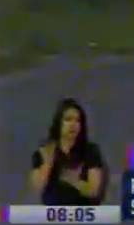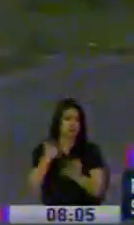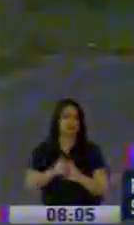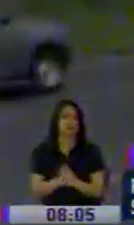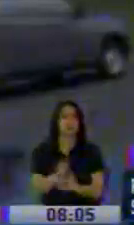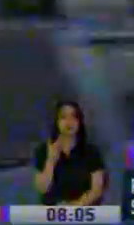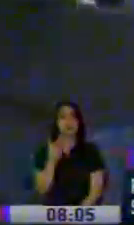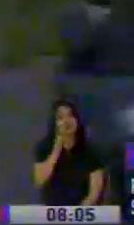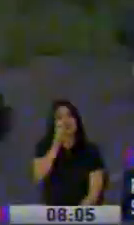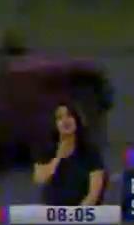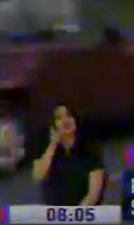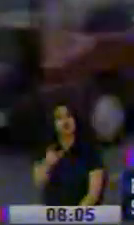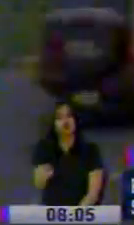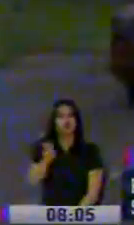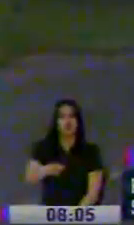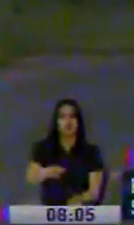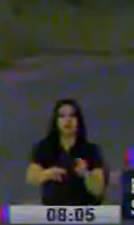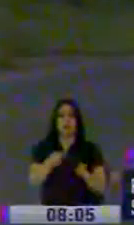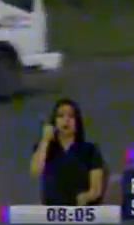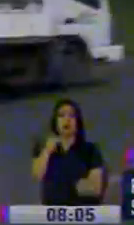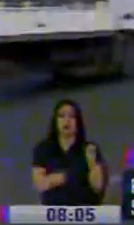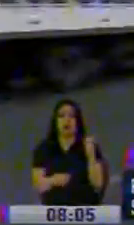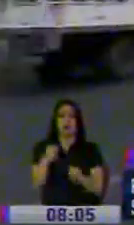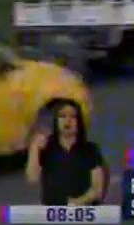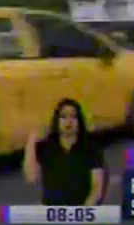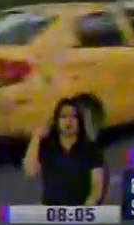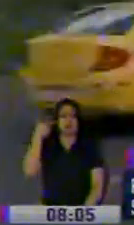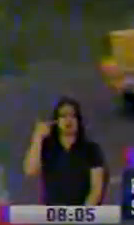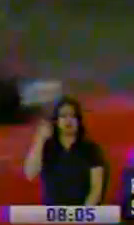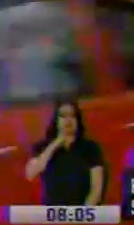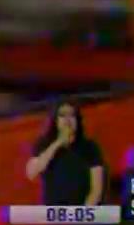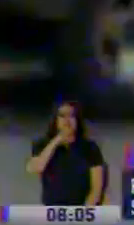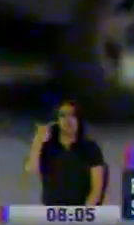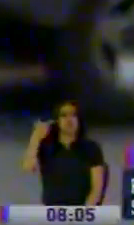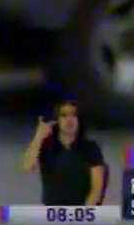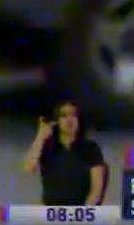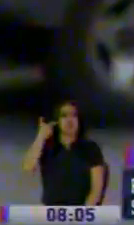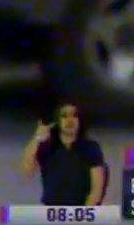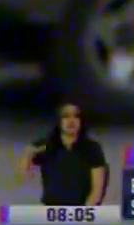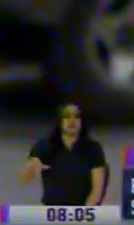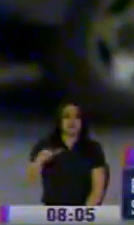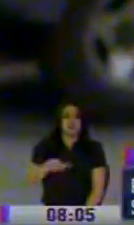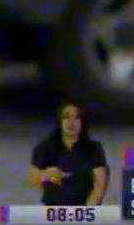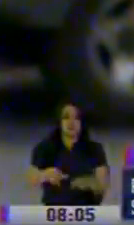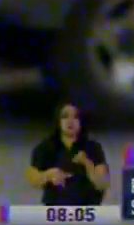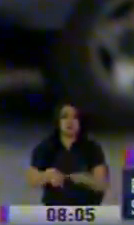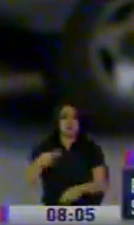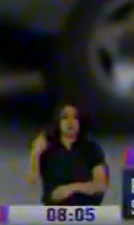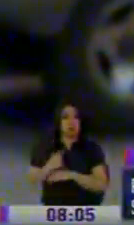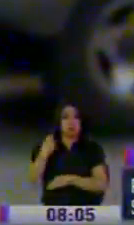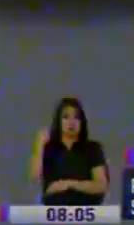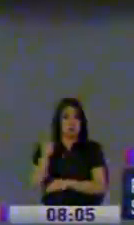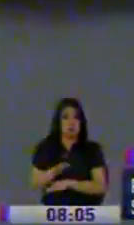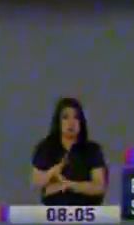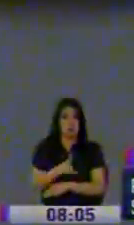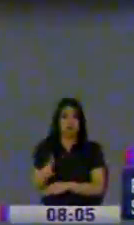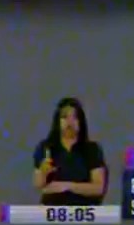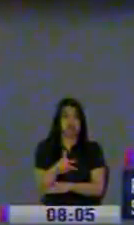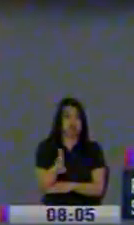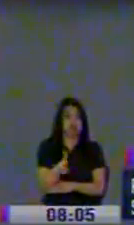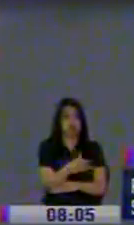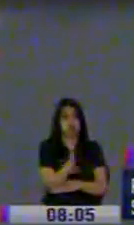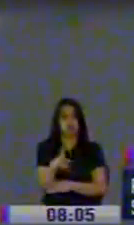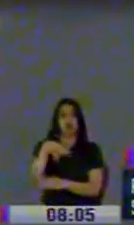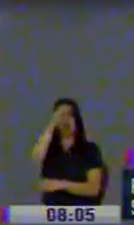dos ocupantes del vehículo fueron obligados a permanecer en silencio y obedecer disposiciones. Les llevaron por varias calles del norte de